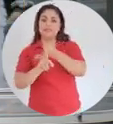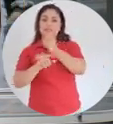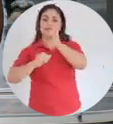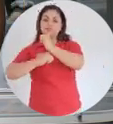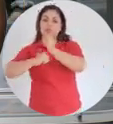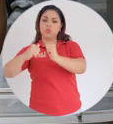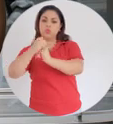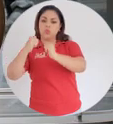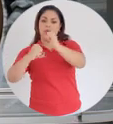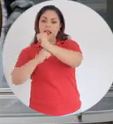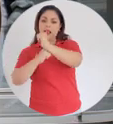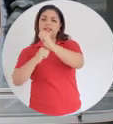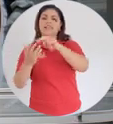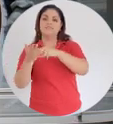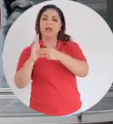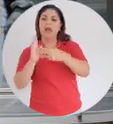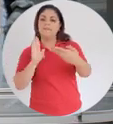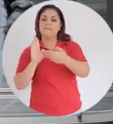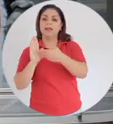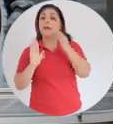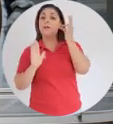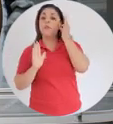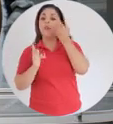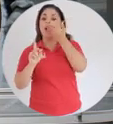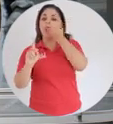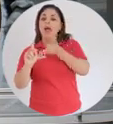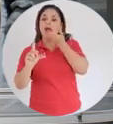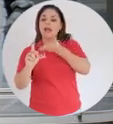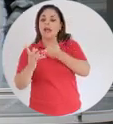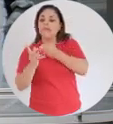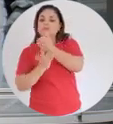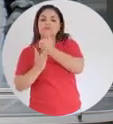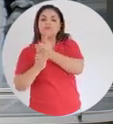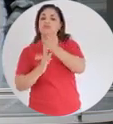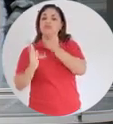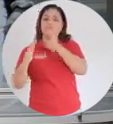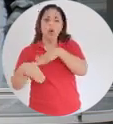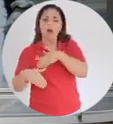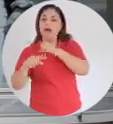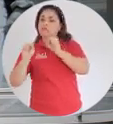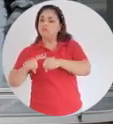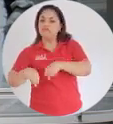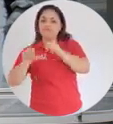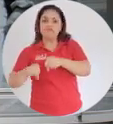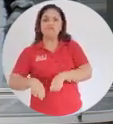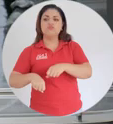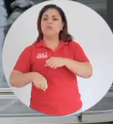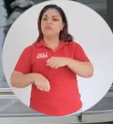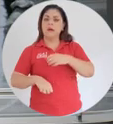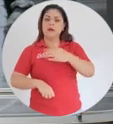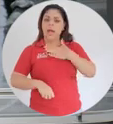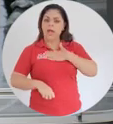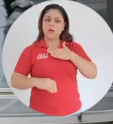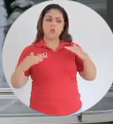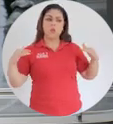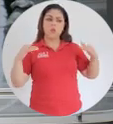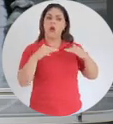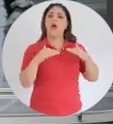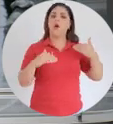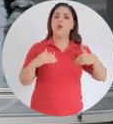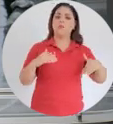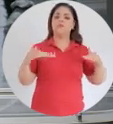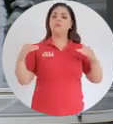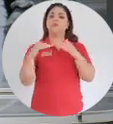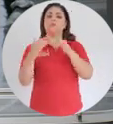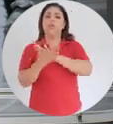las afecta en su vida cotidiana, en el acceso o más bien en la no posibilidad de poder tener condiciones de